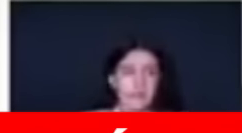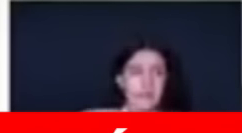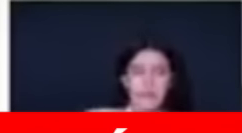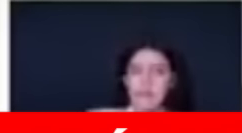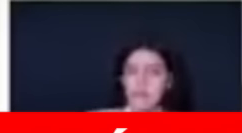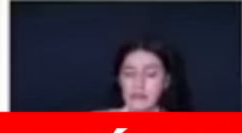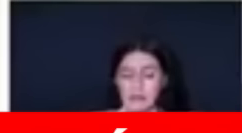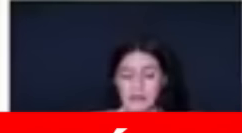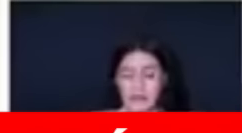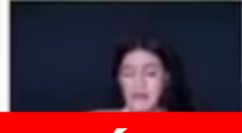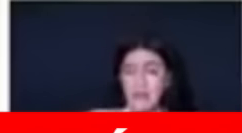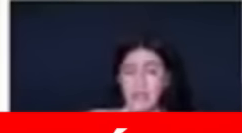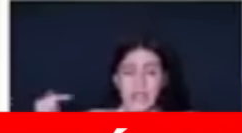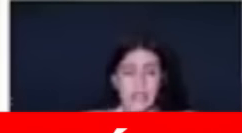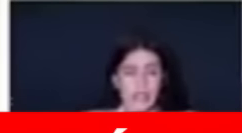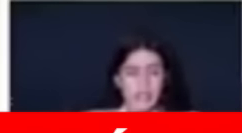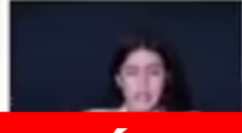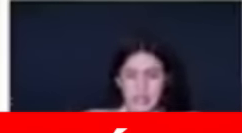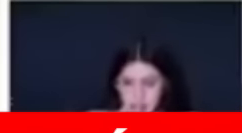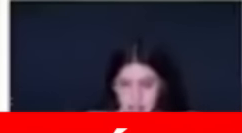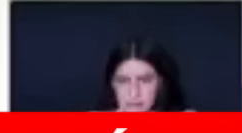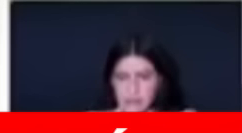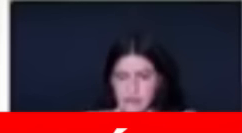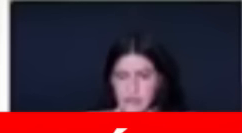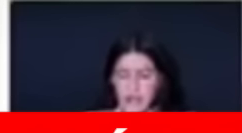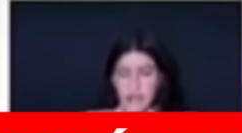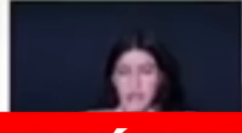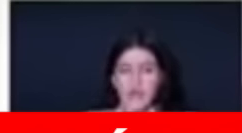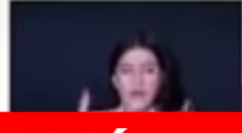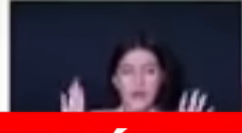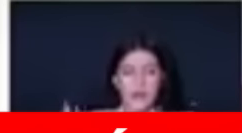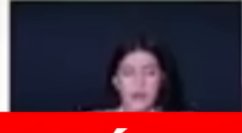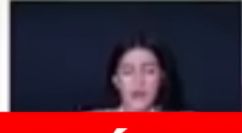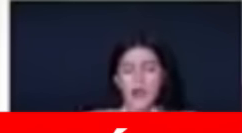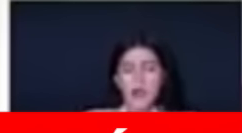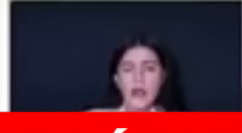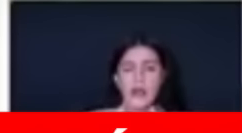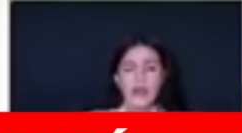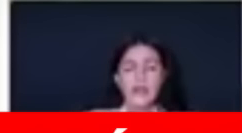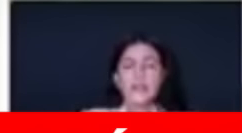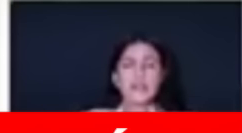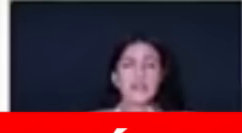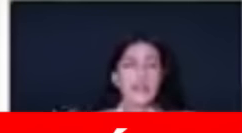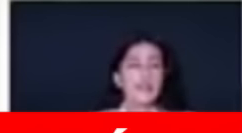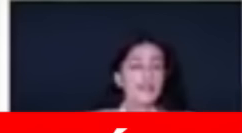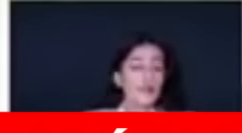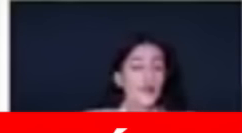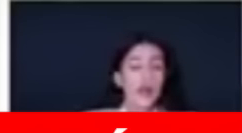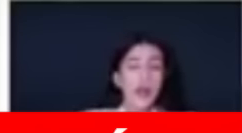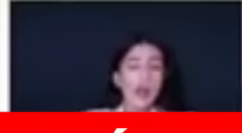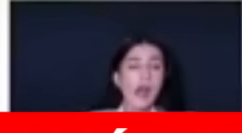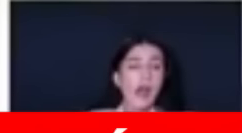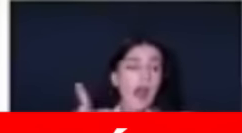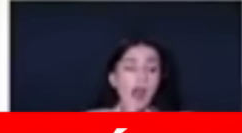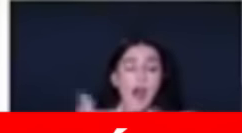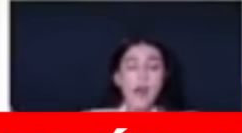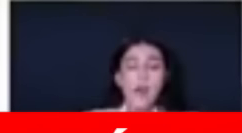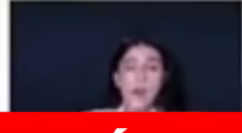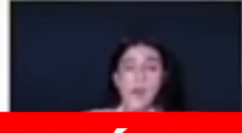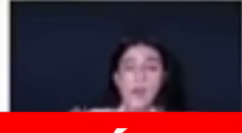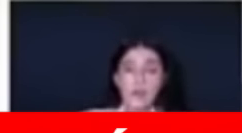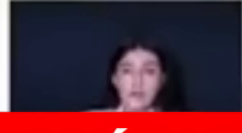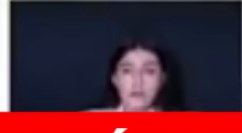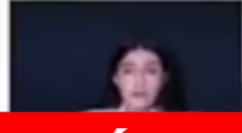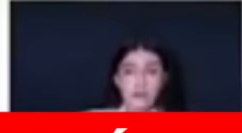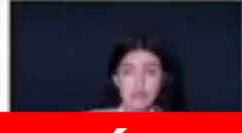en ese momento confirmé que si una gobernadora electa con toda la legitimidad de su